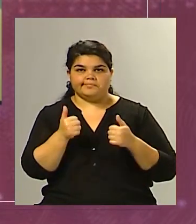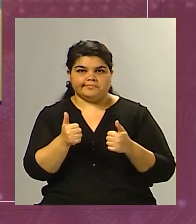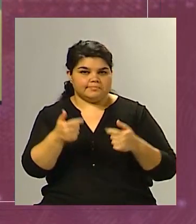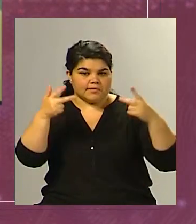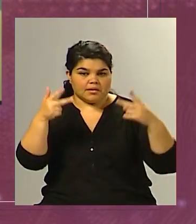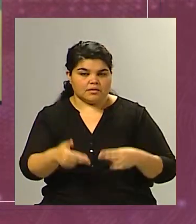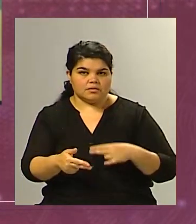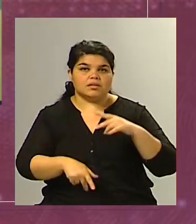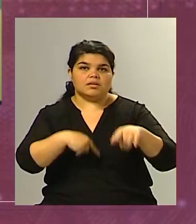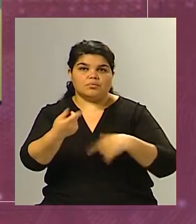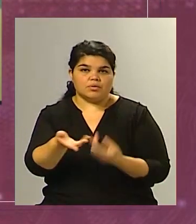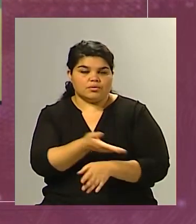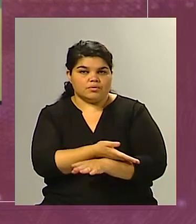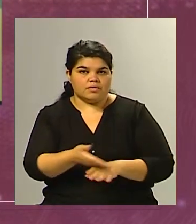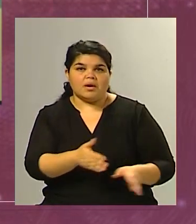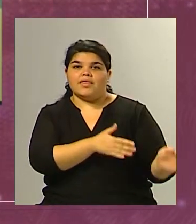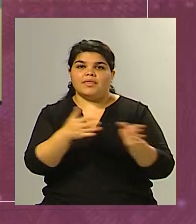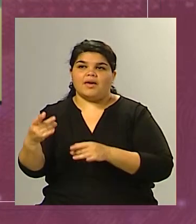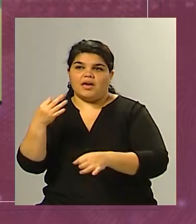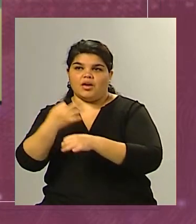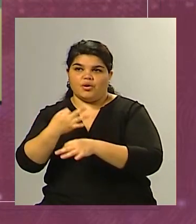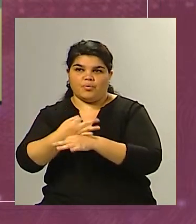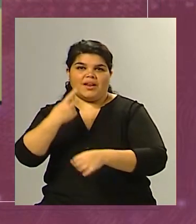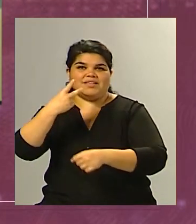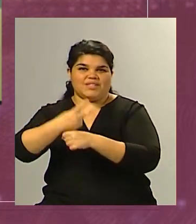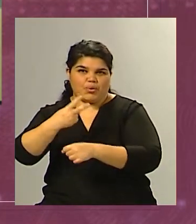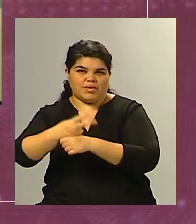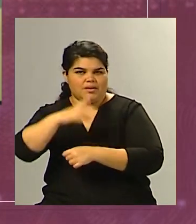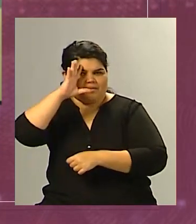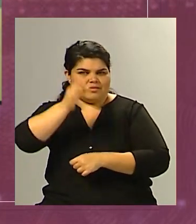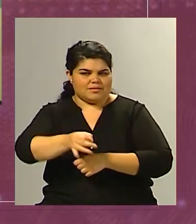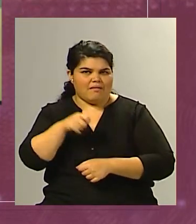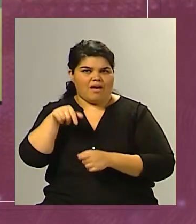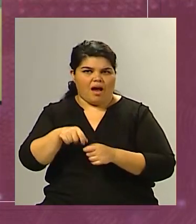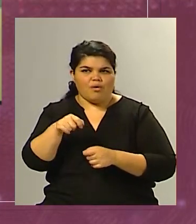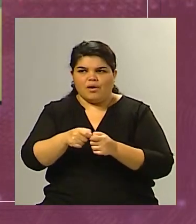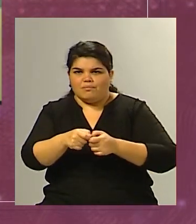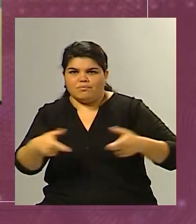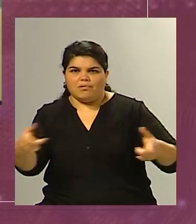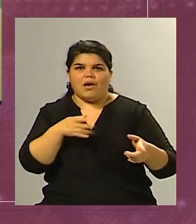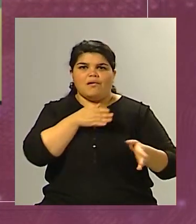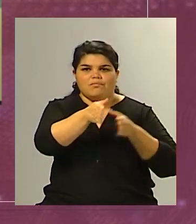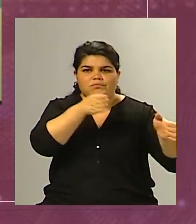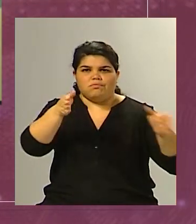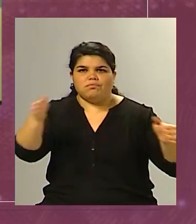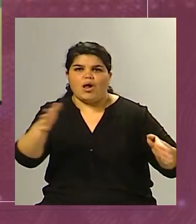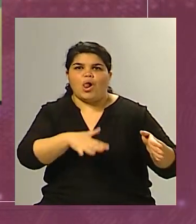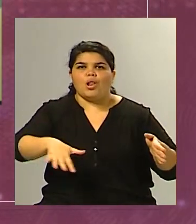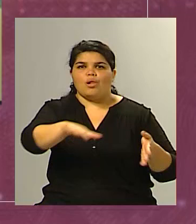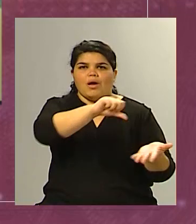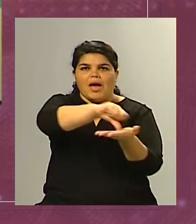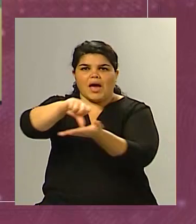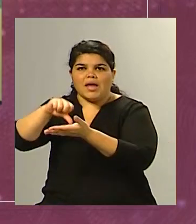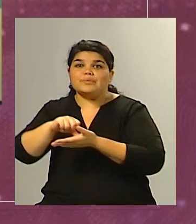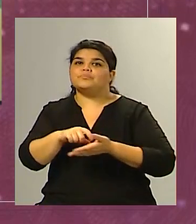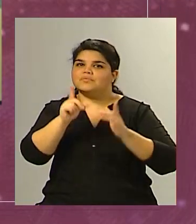siguiente bloque vamos a hablar de los secundarios, ¿no? Porque también sabemos que se ha ampliado la cartera de destinos y muchos seguramente piensan en irse al